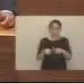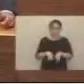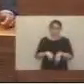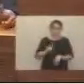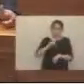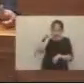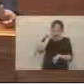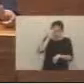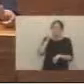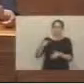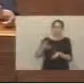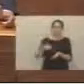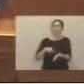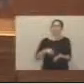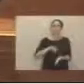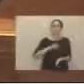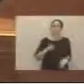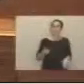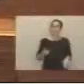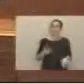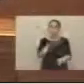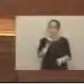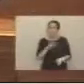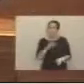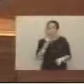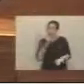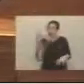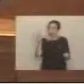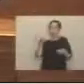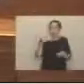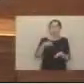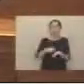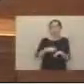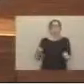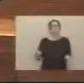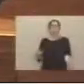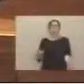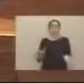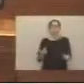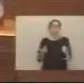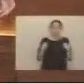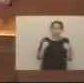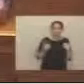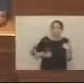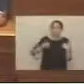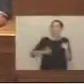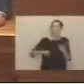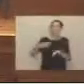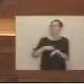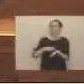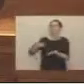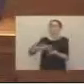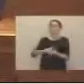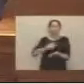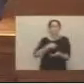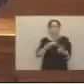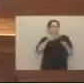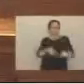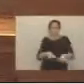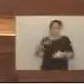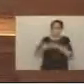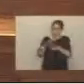Exíjamelas con claridad. Si no le parece suficiente lo que le he dicho y lo que estamos dispuestos, exige más responsabilidades, pida mi dimisión, hágalo. Yo